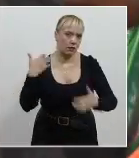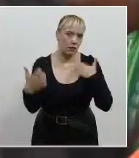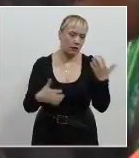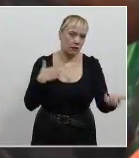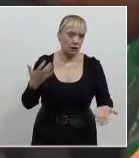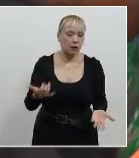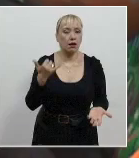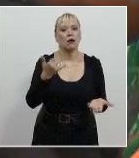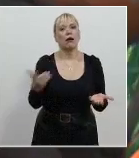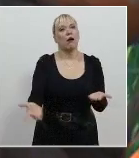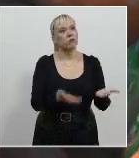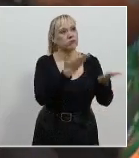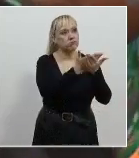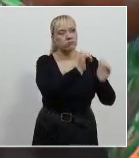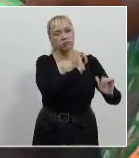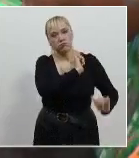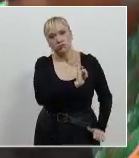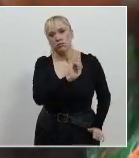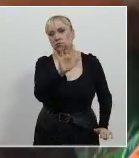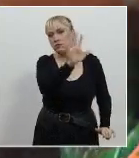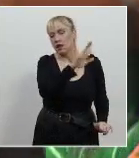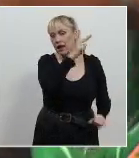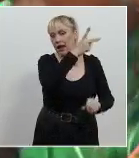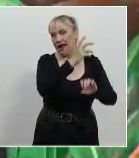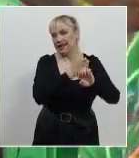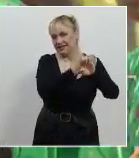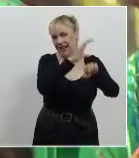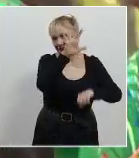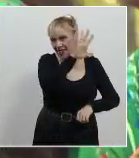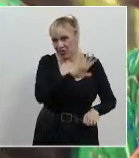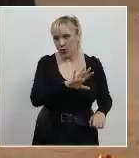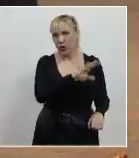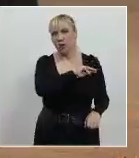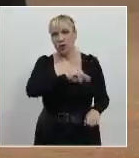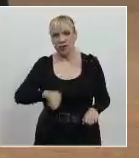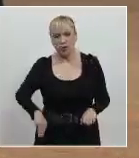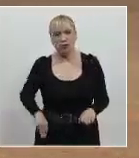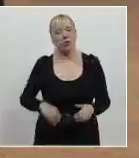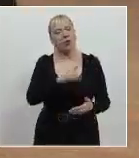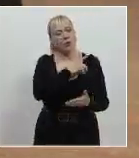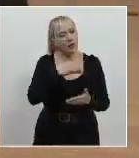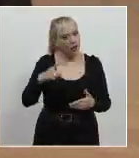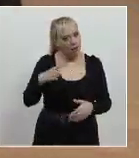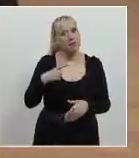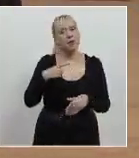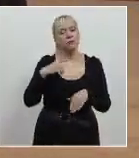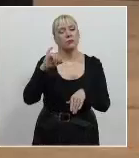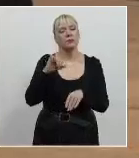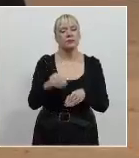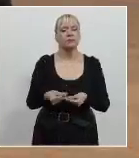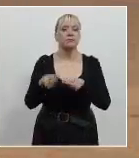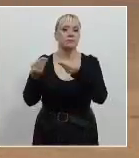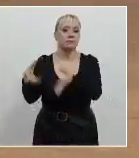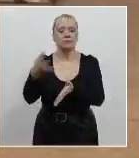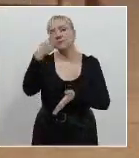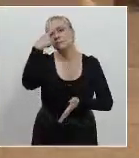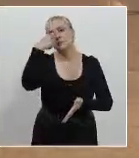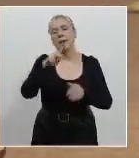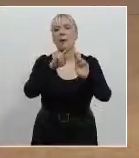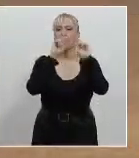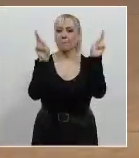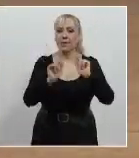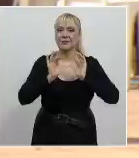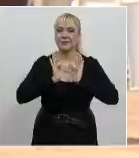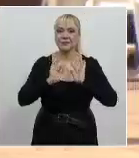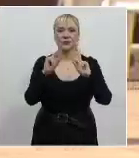de solicitar a las autoridades comunitarias, ejidales y estatales que emitan las medidas necesarias para garantizar la paz